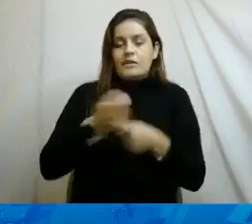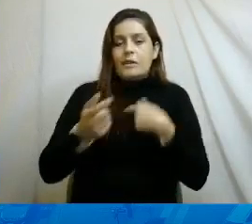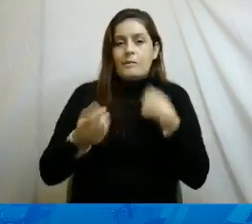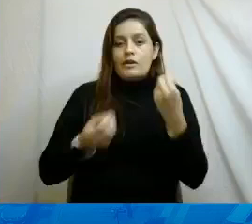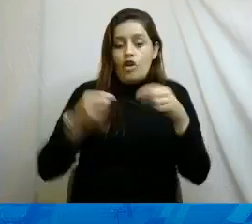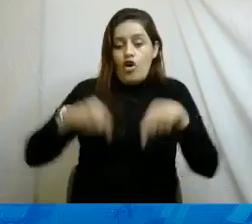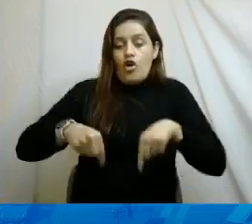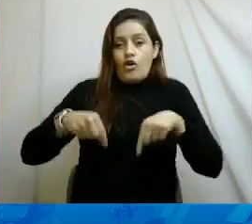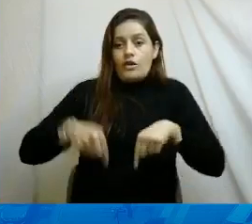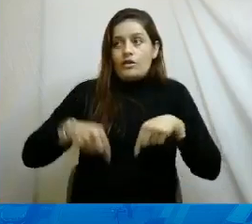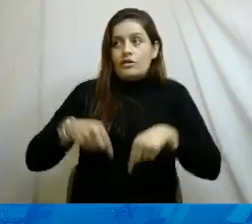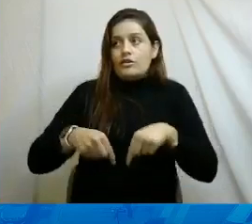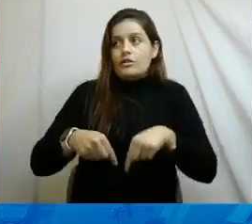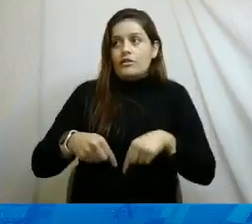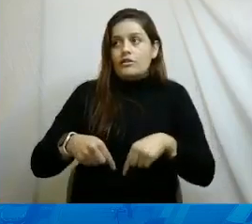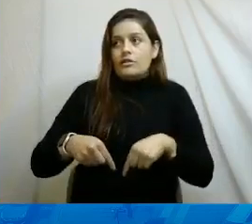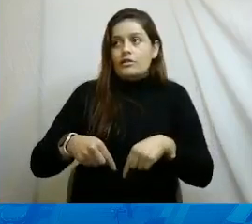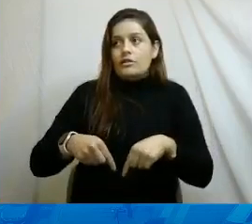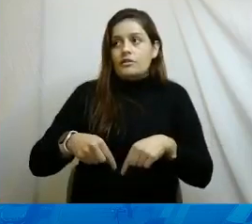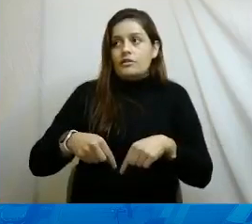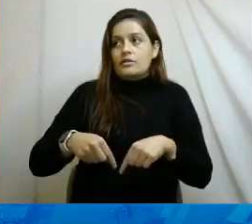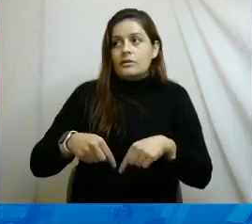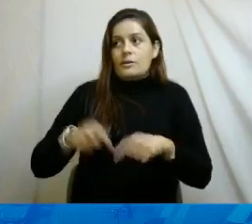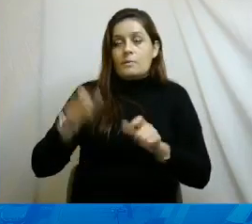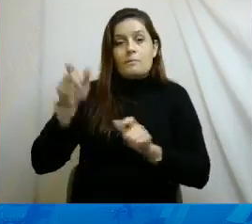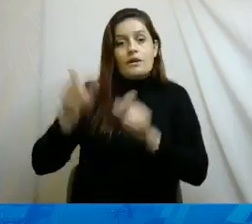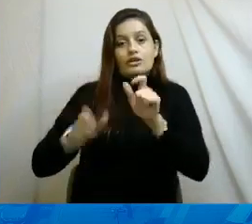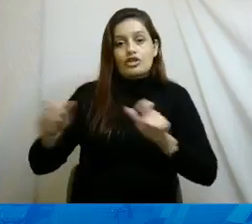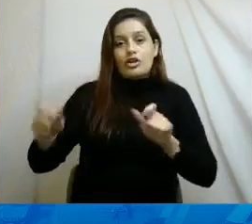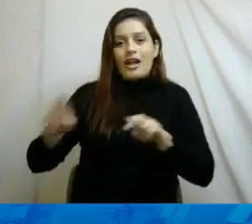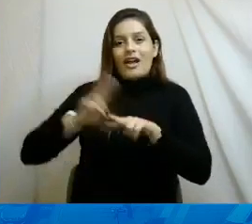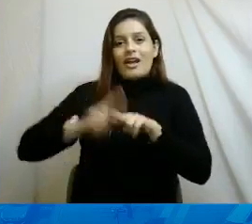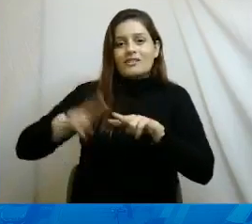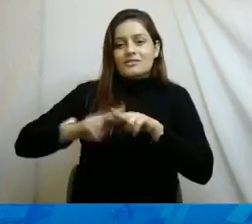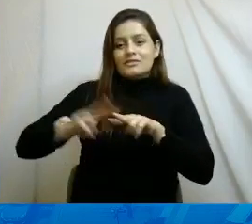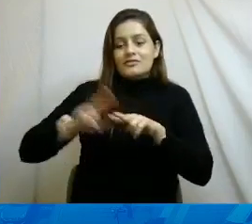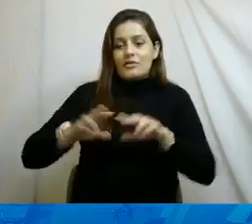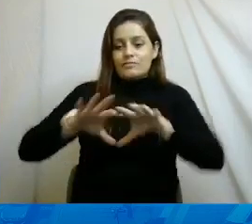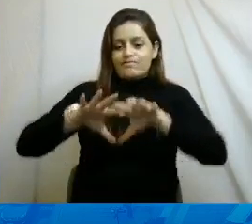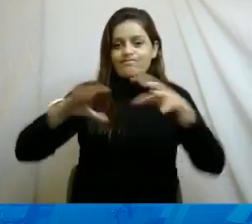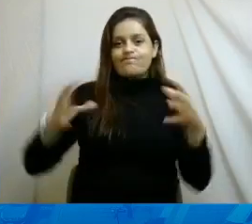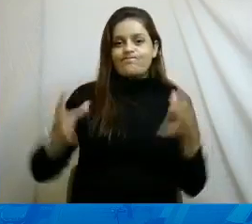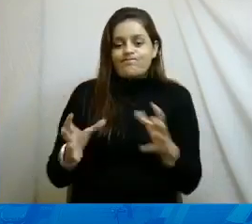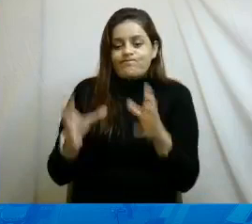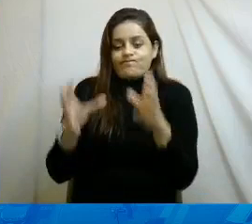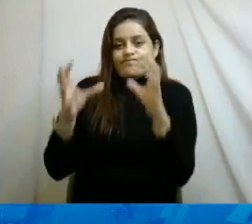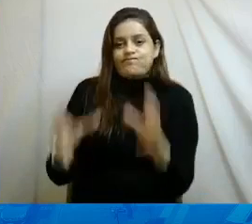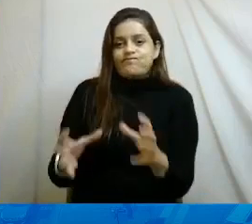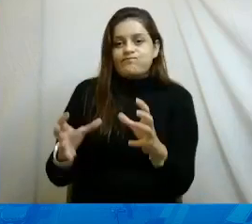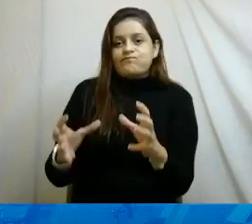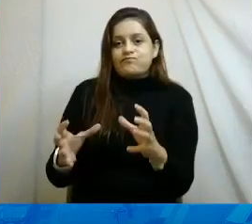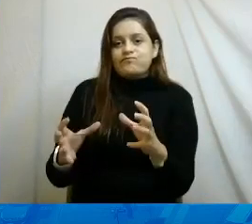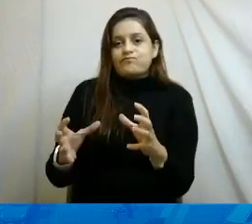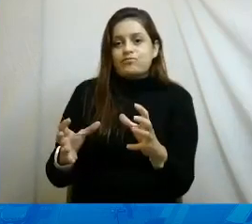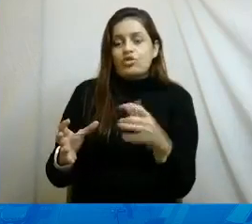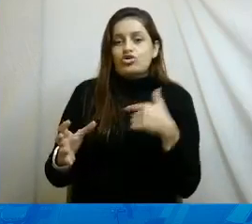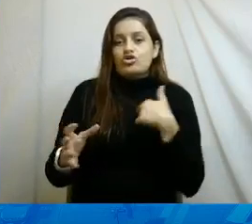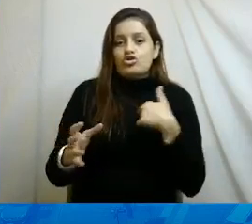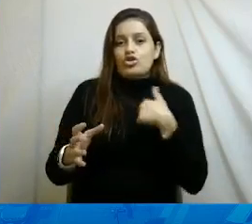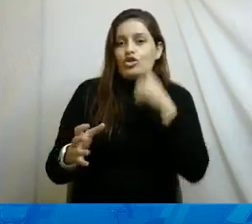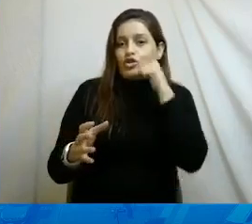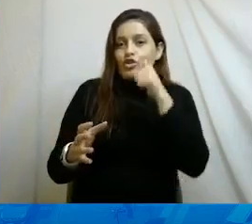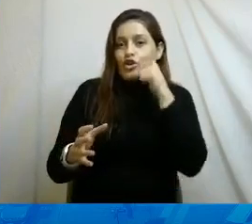hoy llega el señor que está haciendo, porque me instalaron dos esferas donde yo paso el carro todos los días para